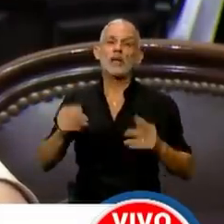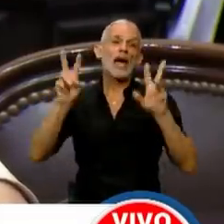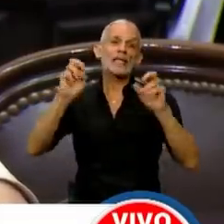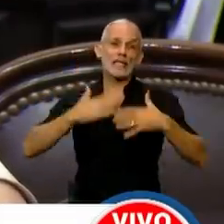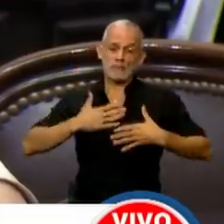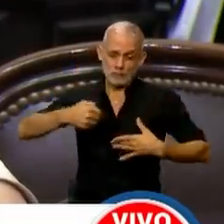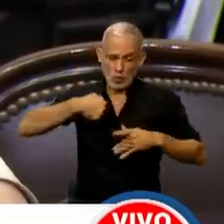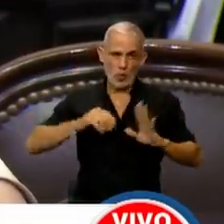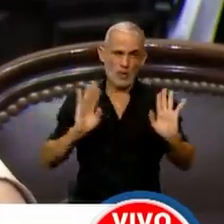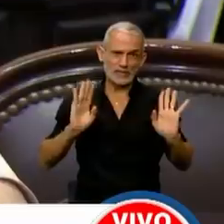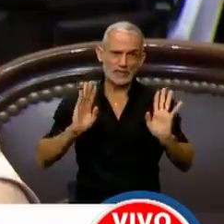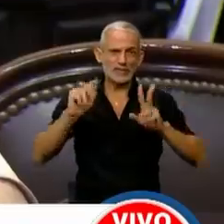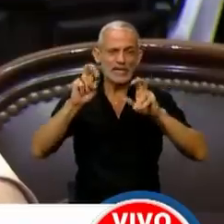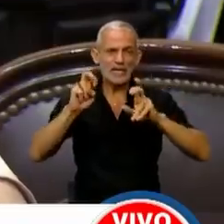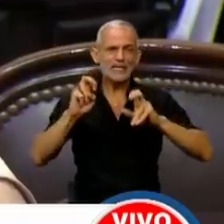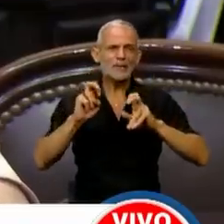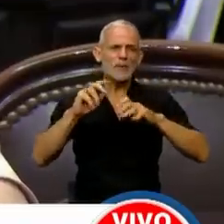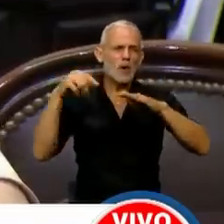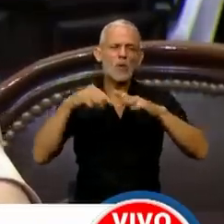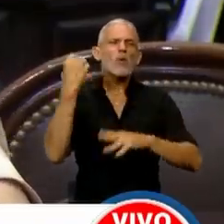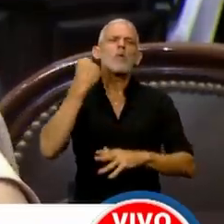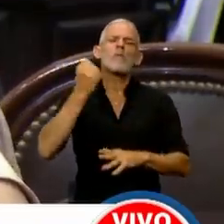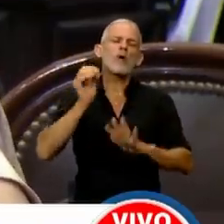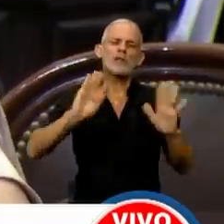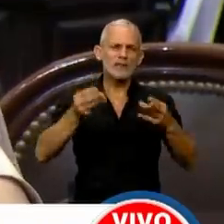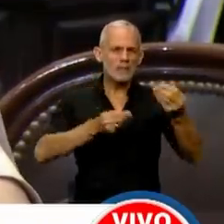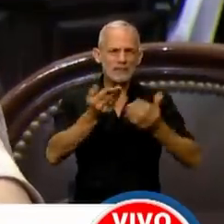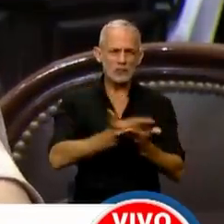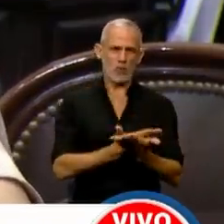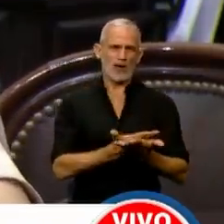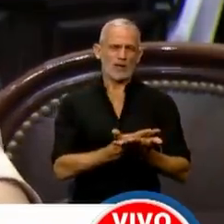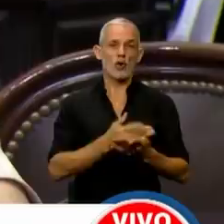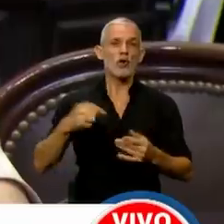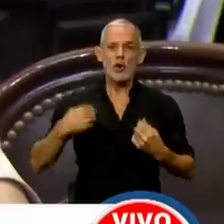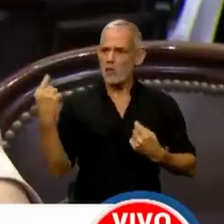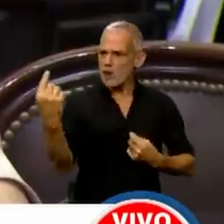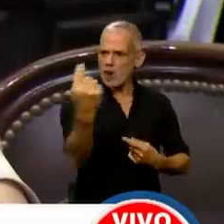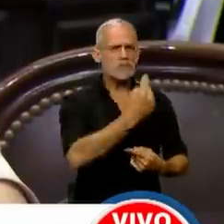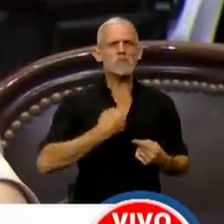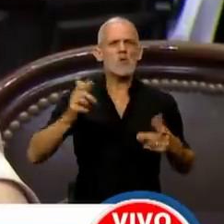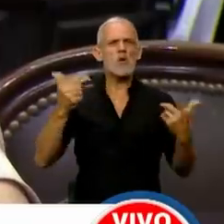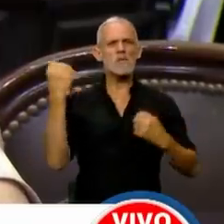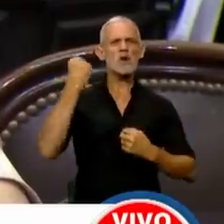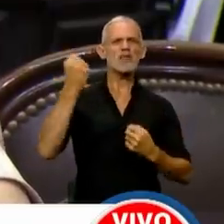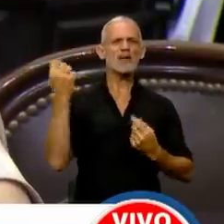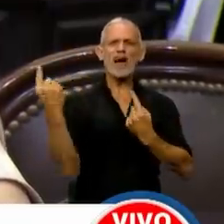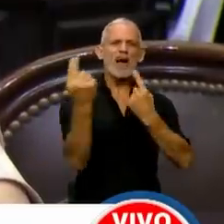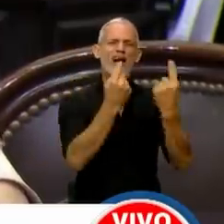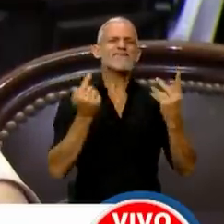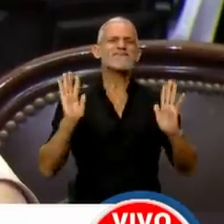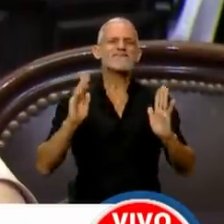trasciende. El tema es mucho más importante que todos nosotros juntos. Porque esto es